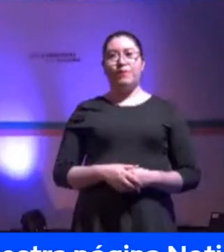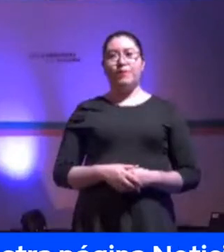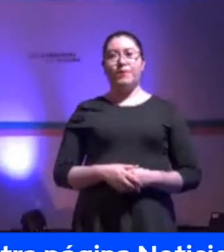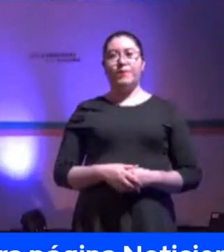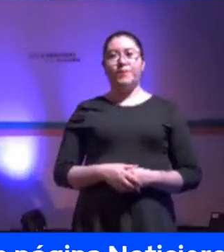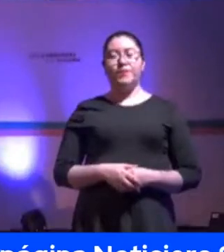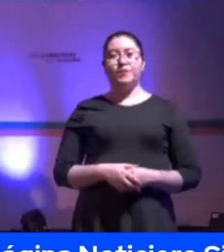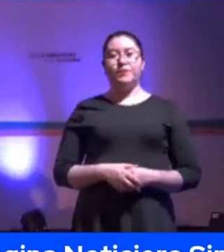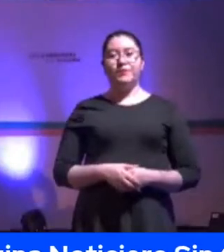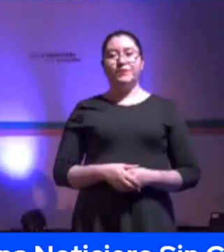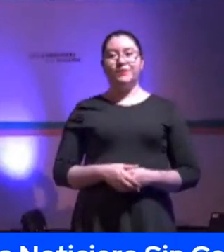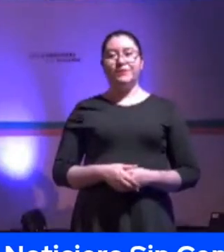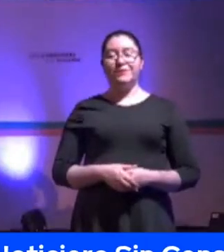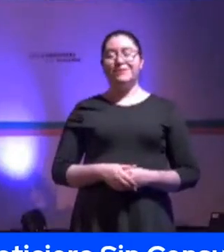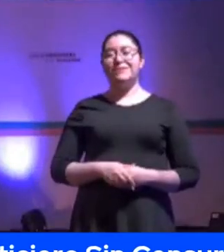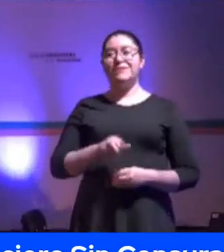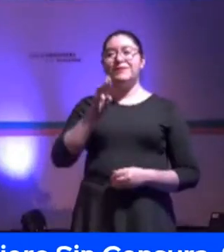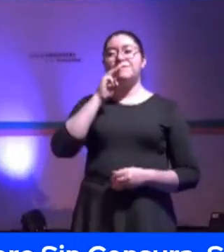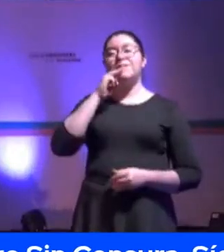Te amo, mami.